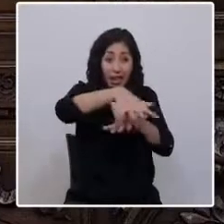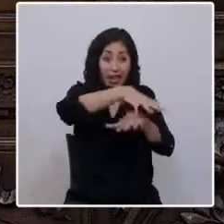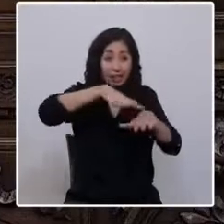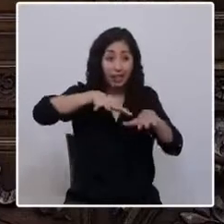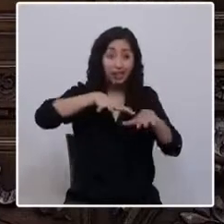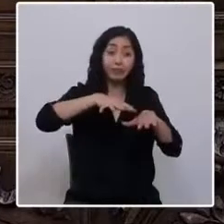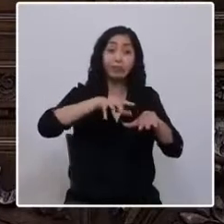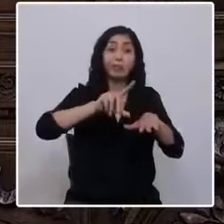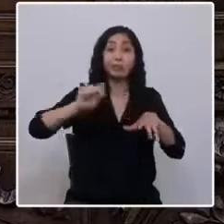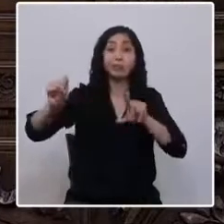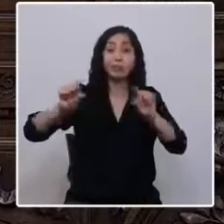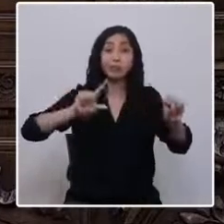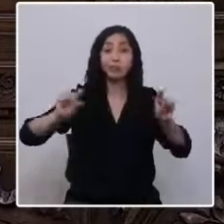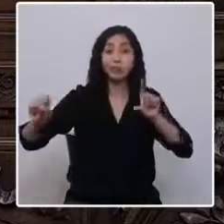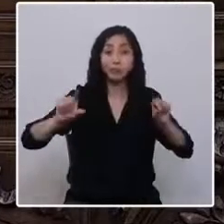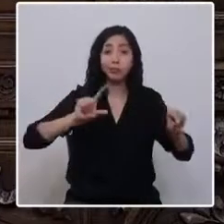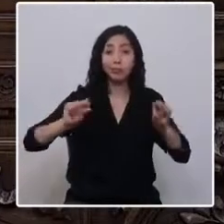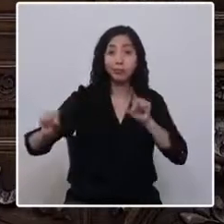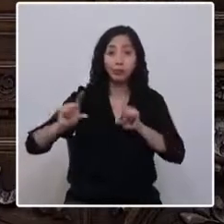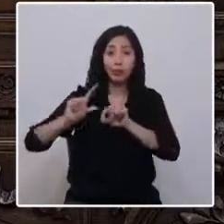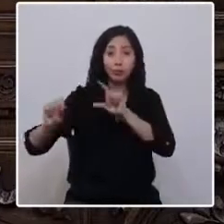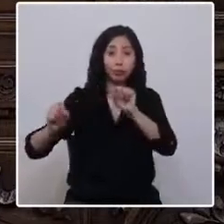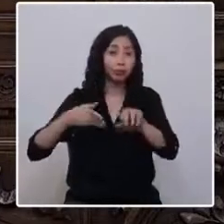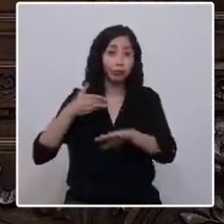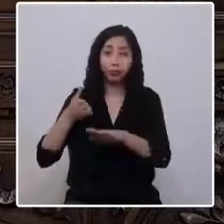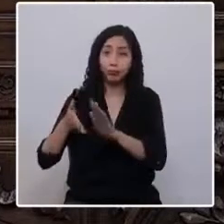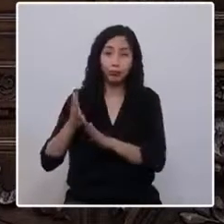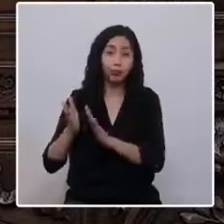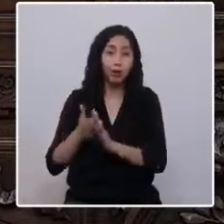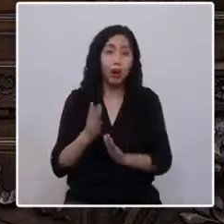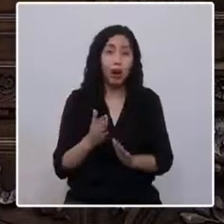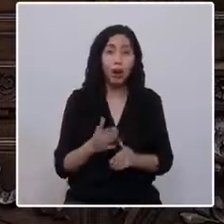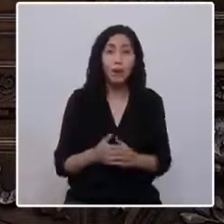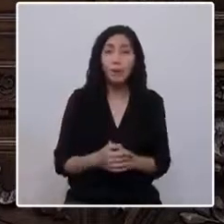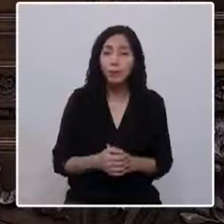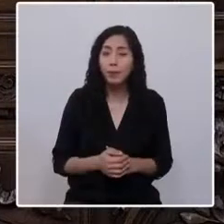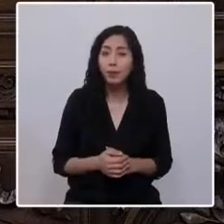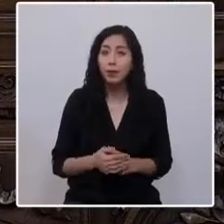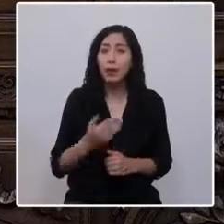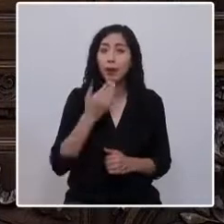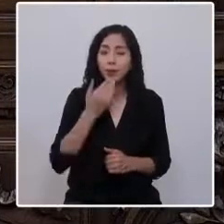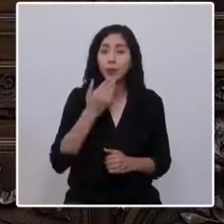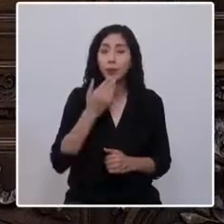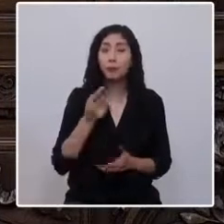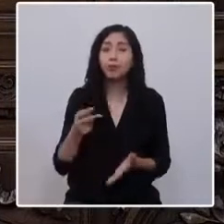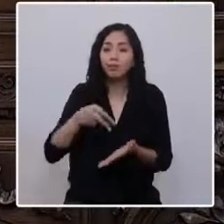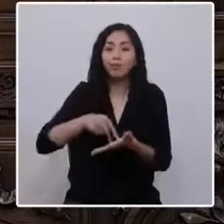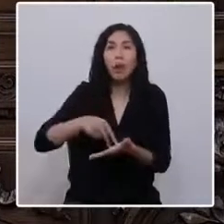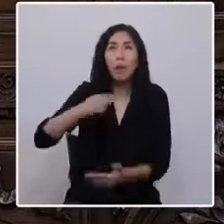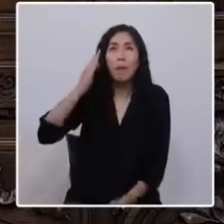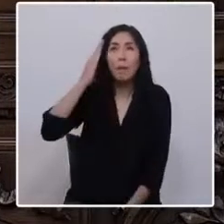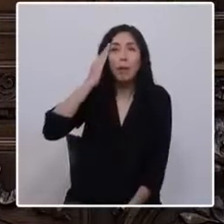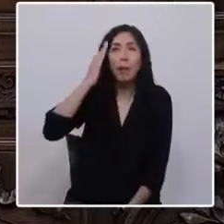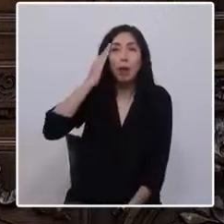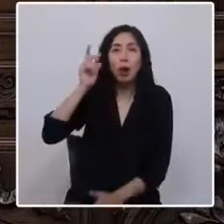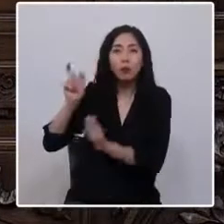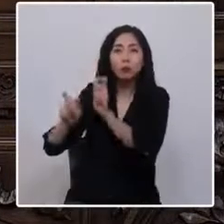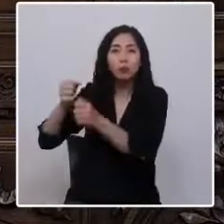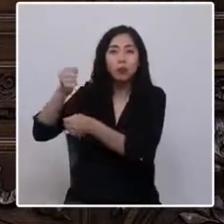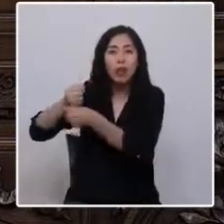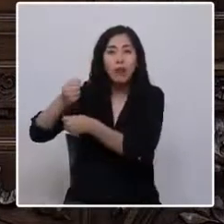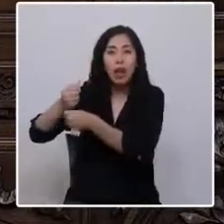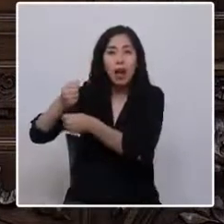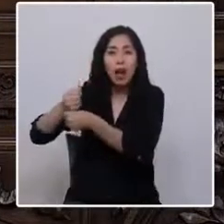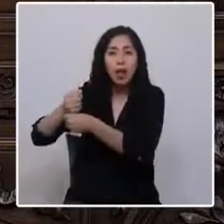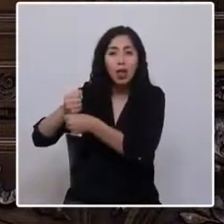latitudes inhóspitas, diezmadas e inclementes. Traigo a la memoria a los trabajadores del frigorífico Bories, que